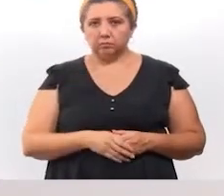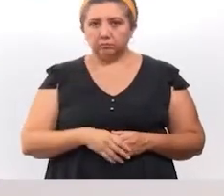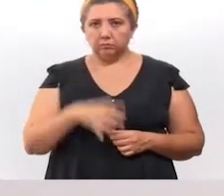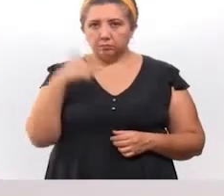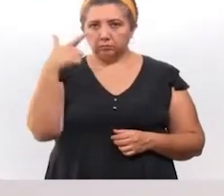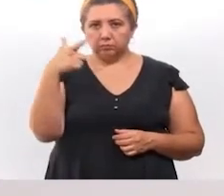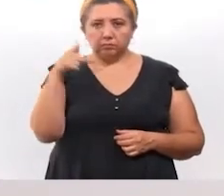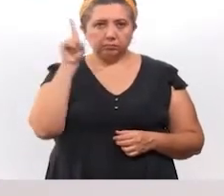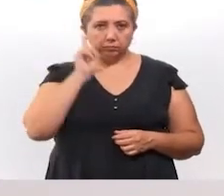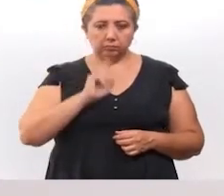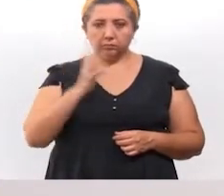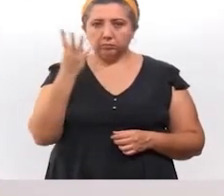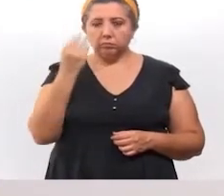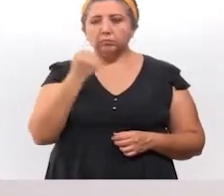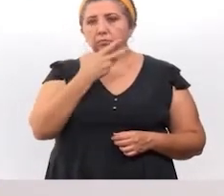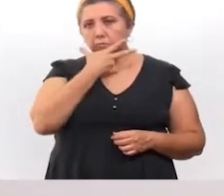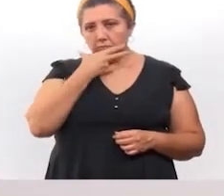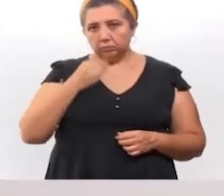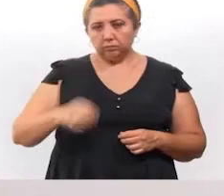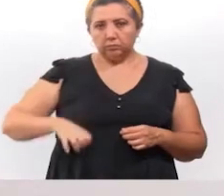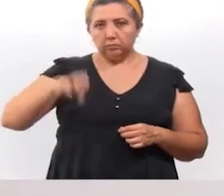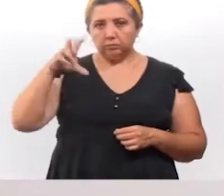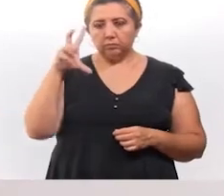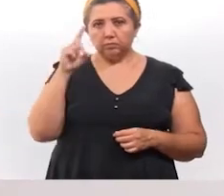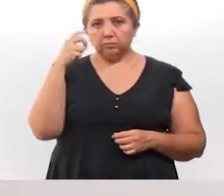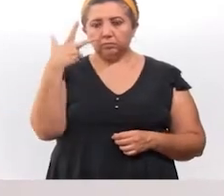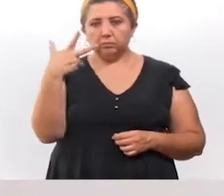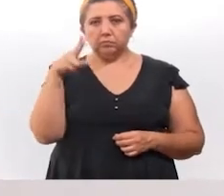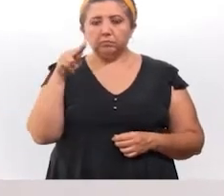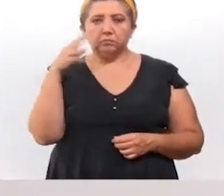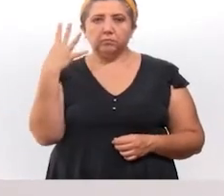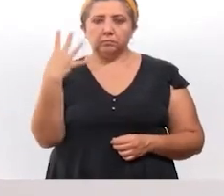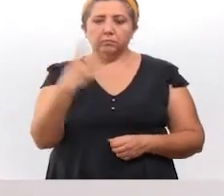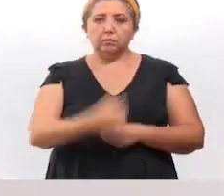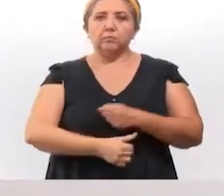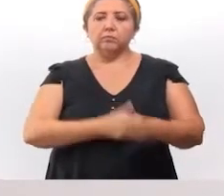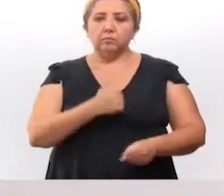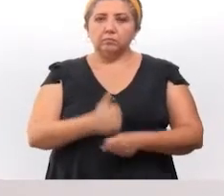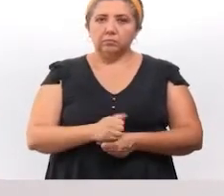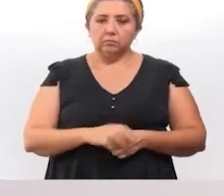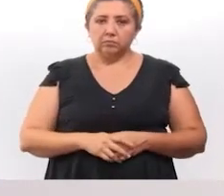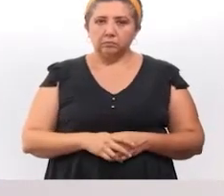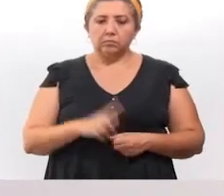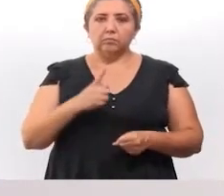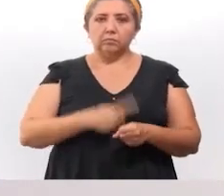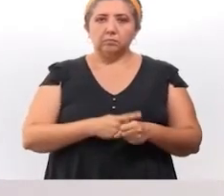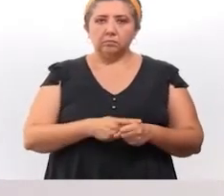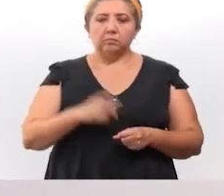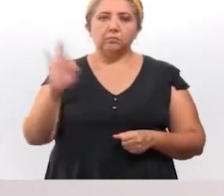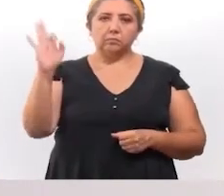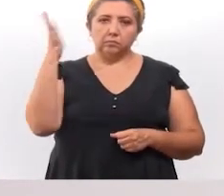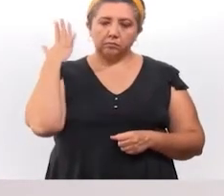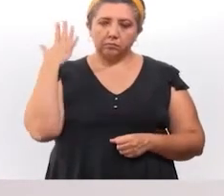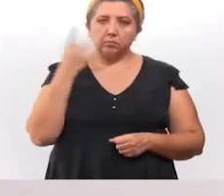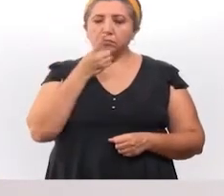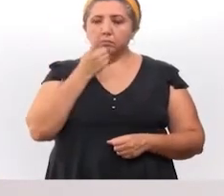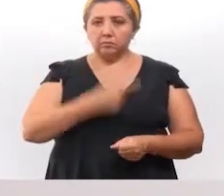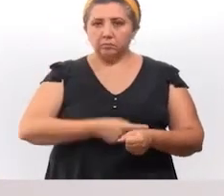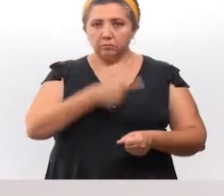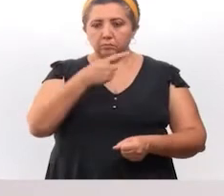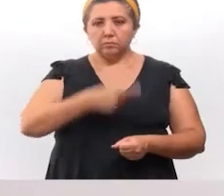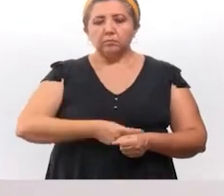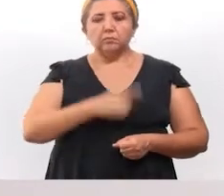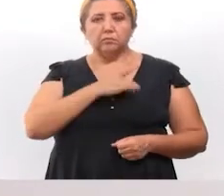son 7 mujeres y 9 hombres, de un rango de edad de 38 a 84 años. Sus principales enfermedades fueron